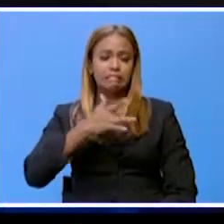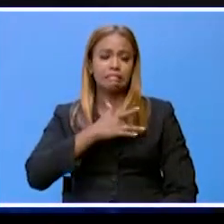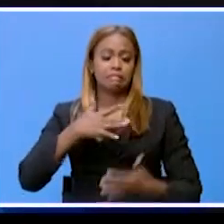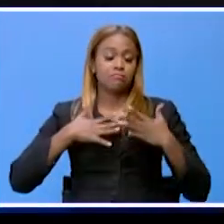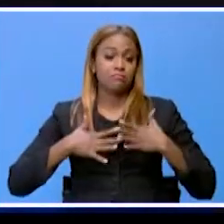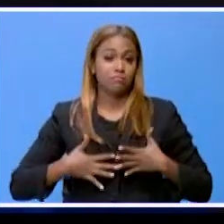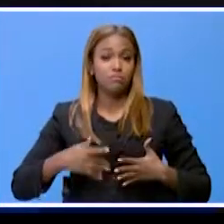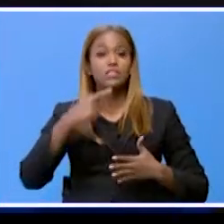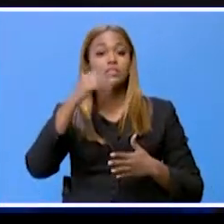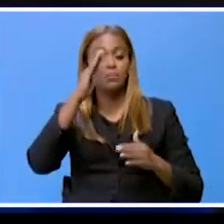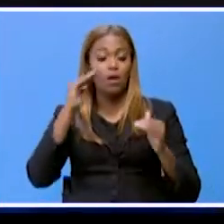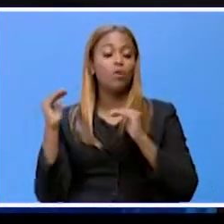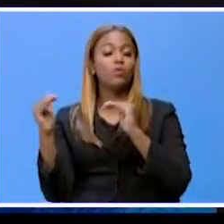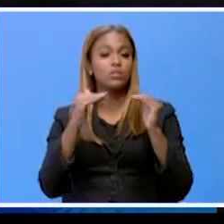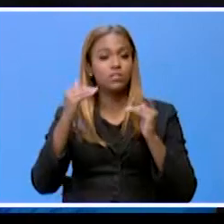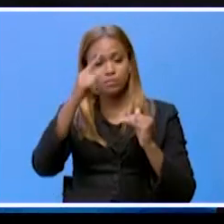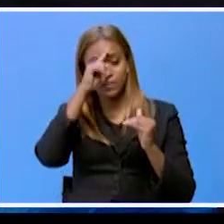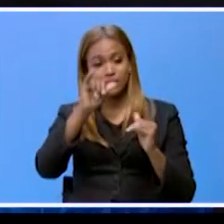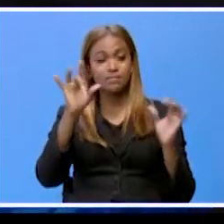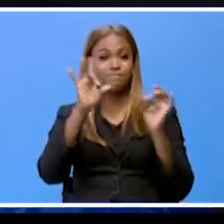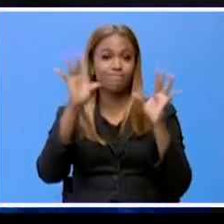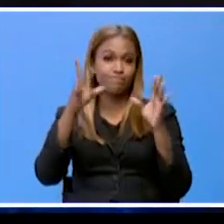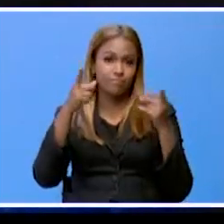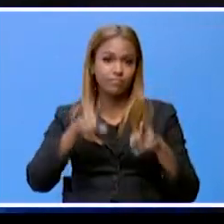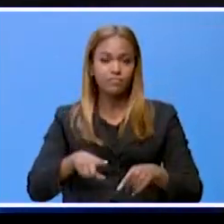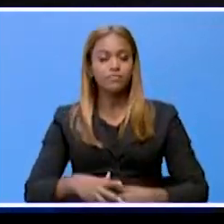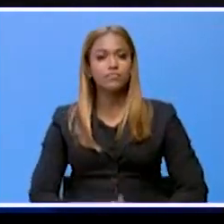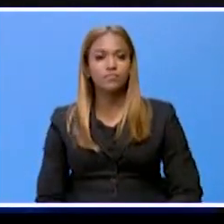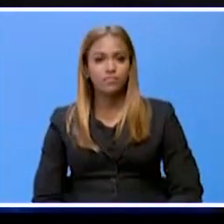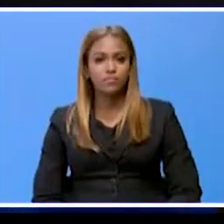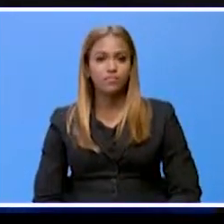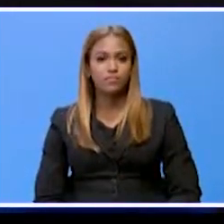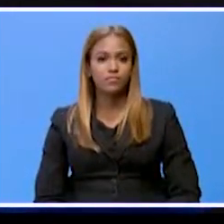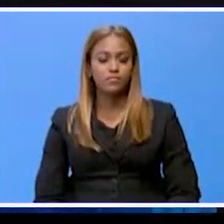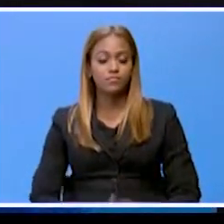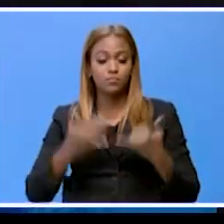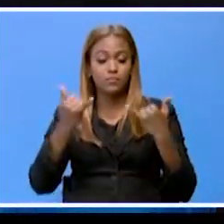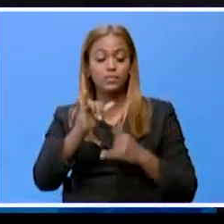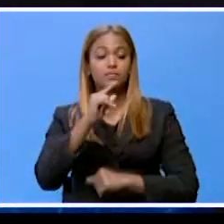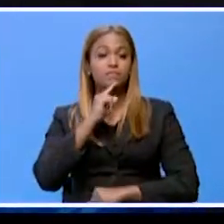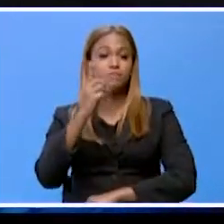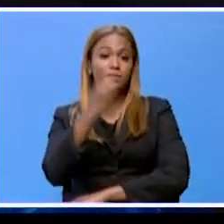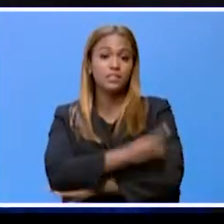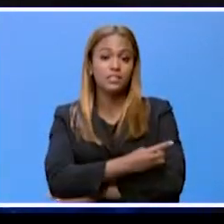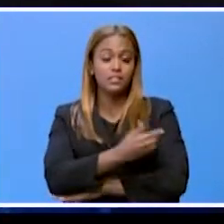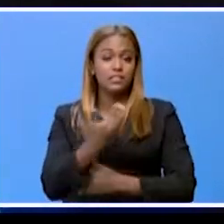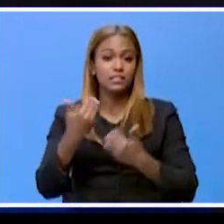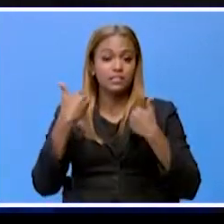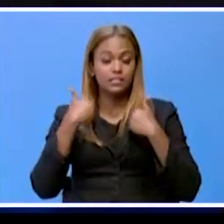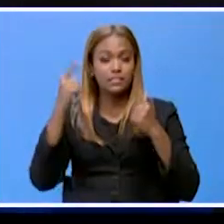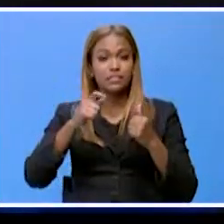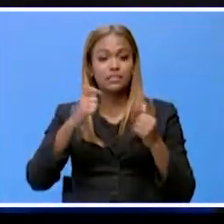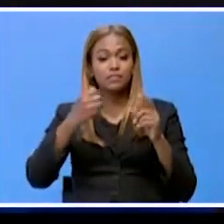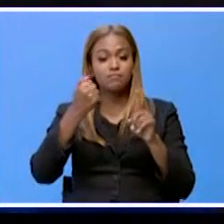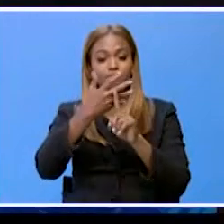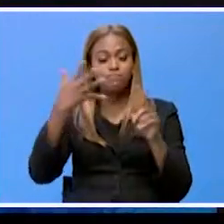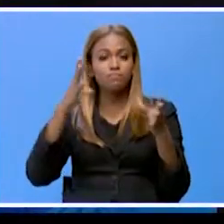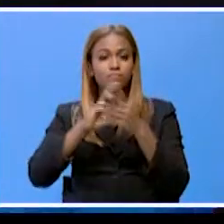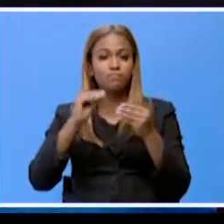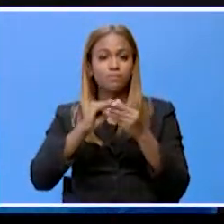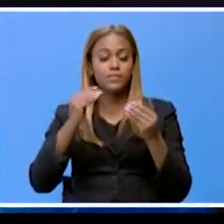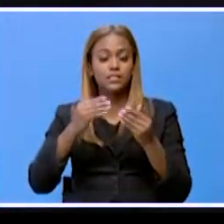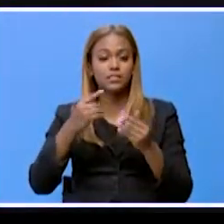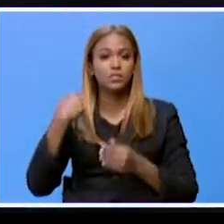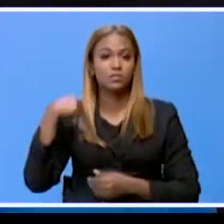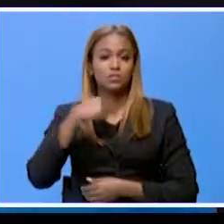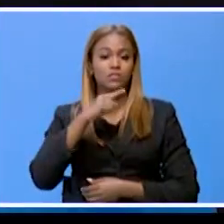garantizó justicia ante este horrendo hecho. Hoy es un día en que cuesta describir con palabras lo que